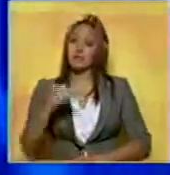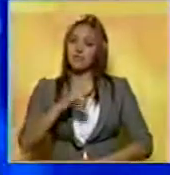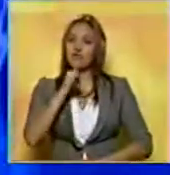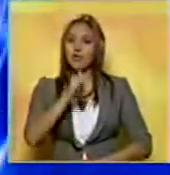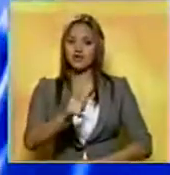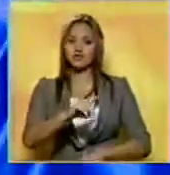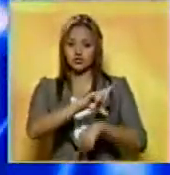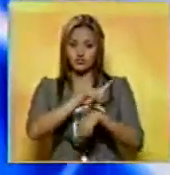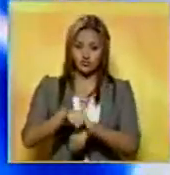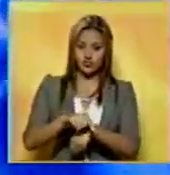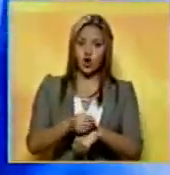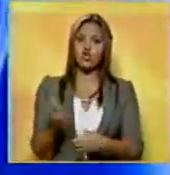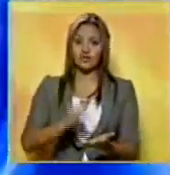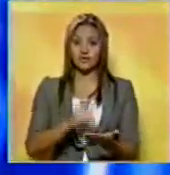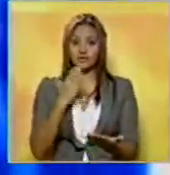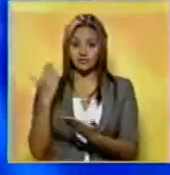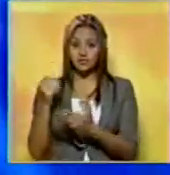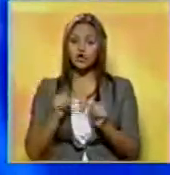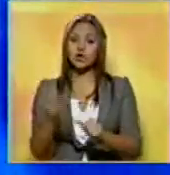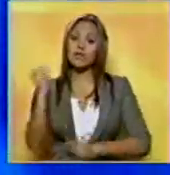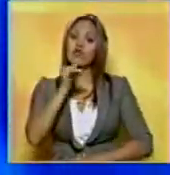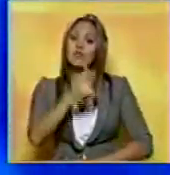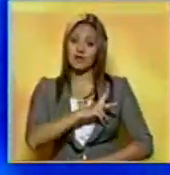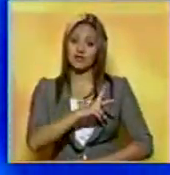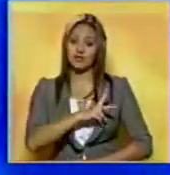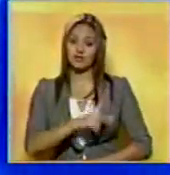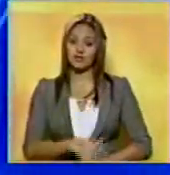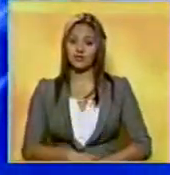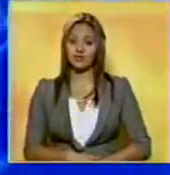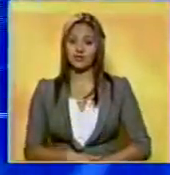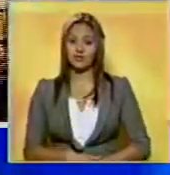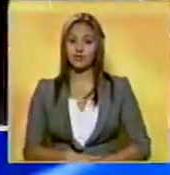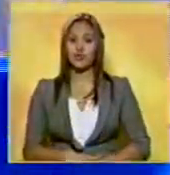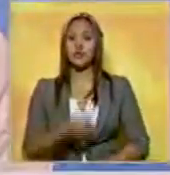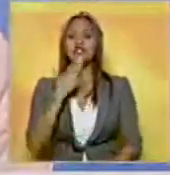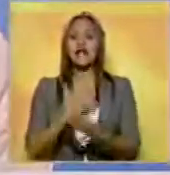tenemos más información para ustedes. Adelante, continúen con más de la emisión Meridiana. Muchísimas gracias, Fernando.